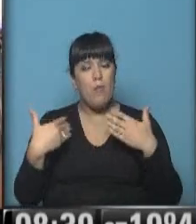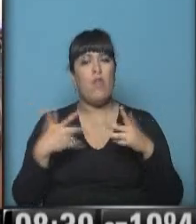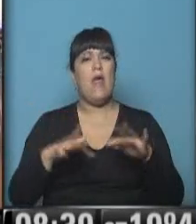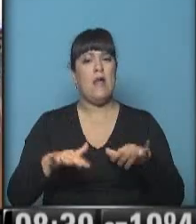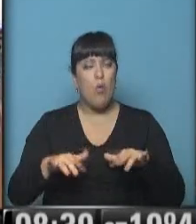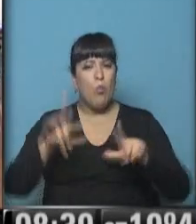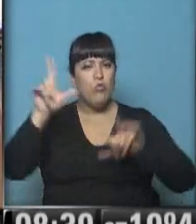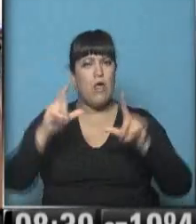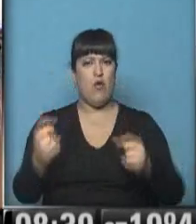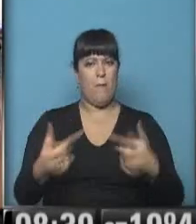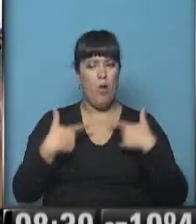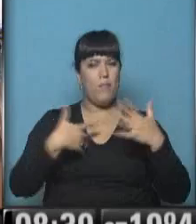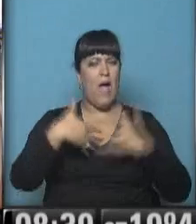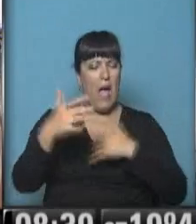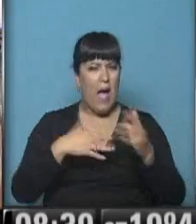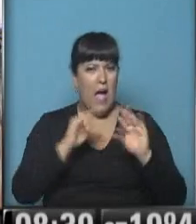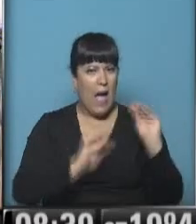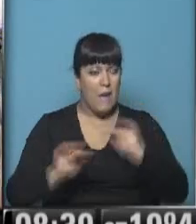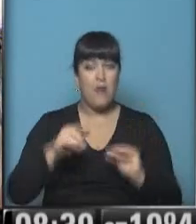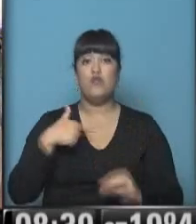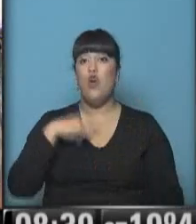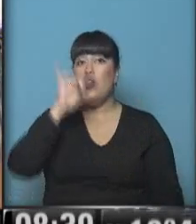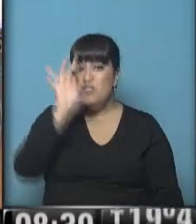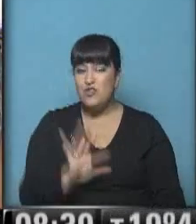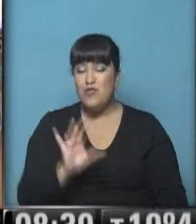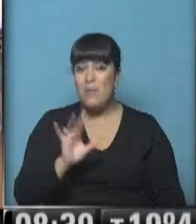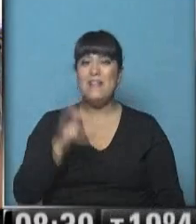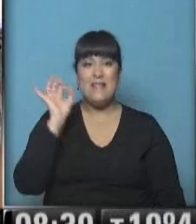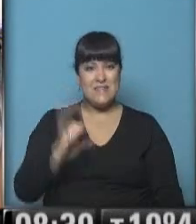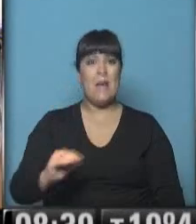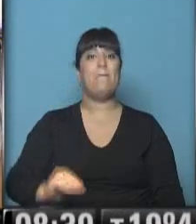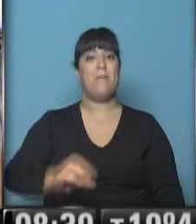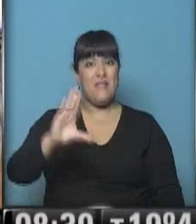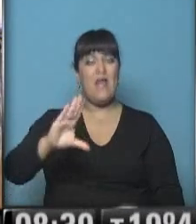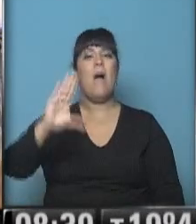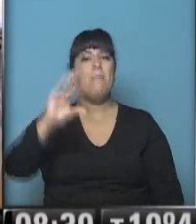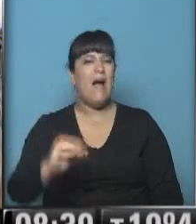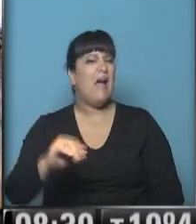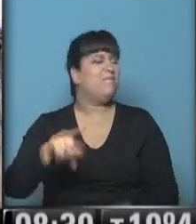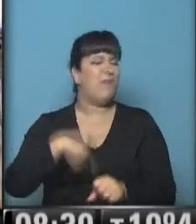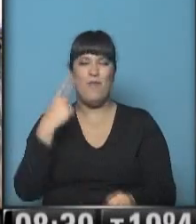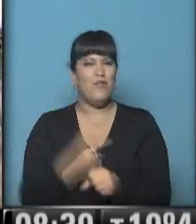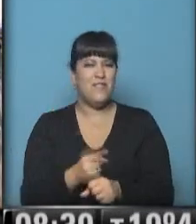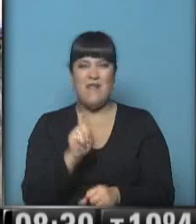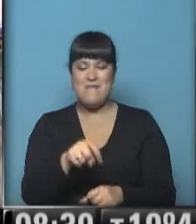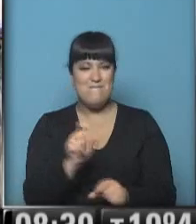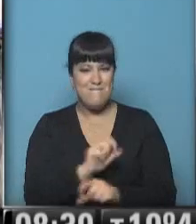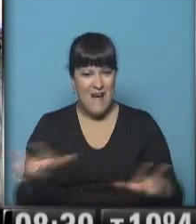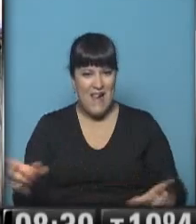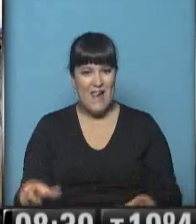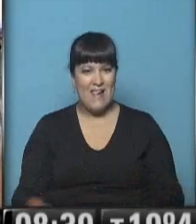bueno yo no no sé yo soy prenderla se me complica a la hora de apagar la posición roma la sesión pero